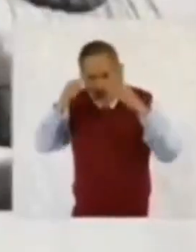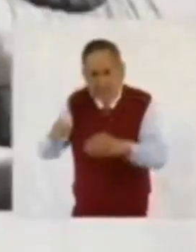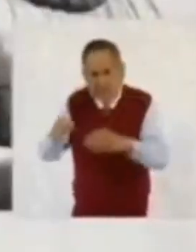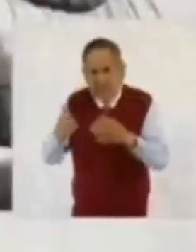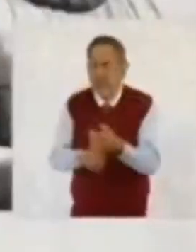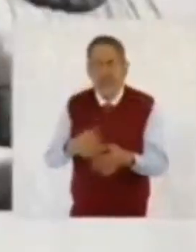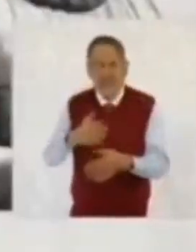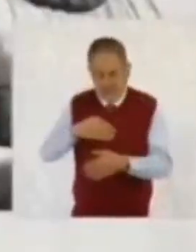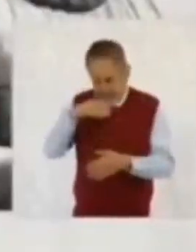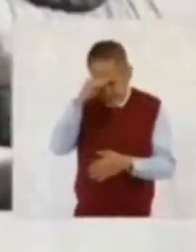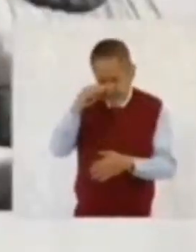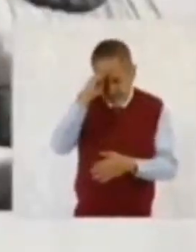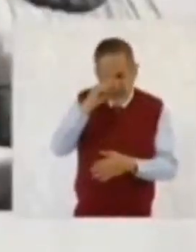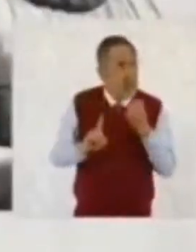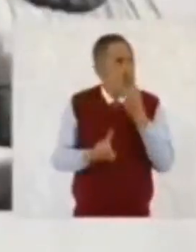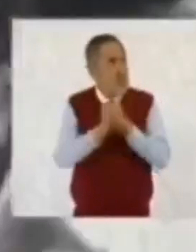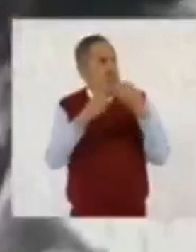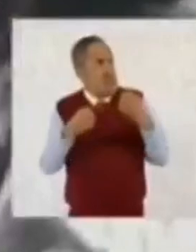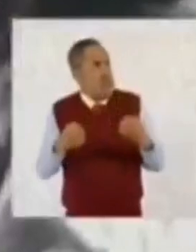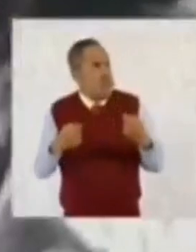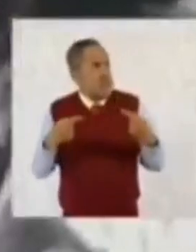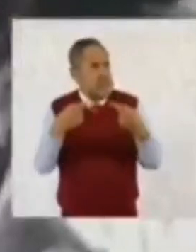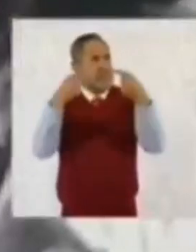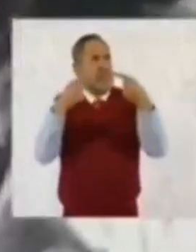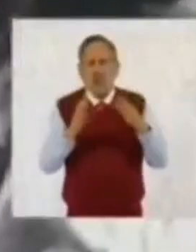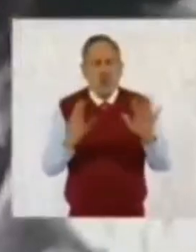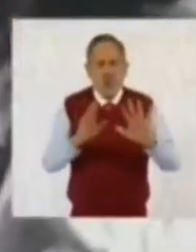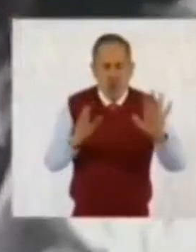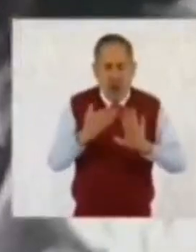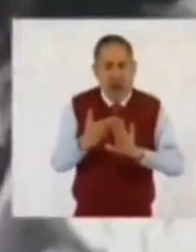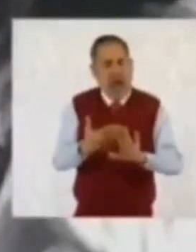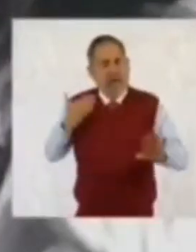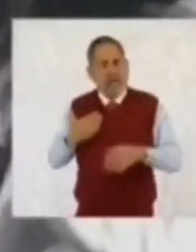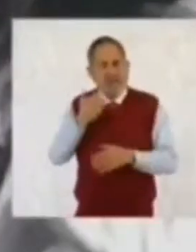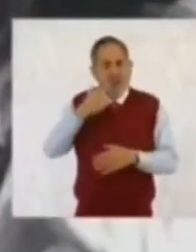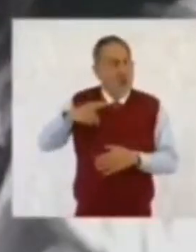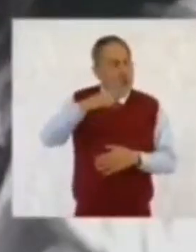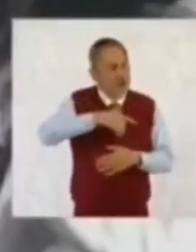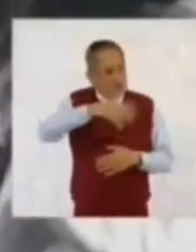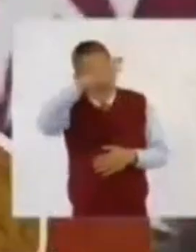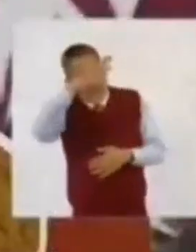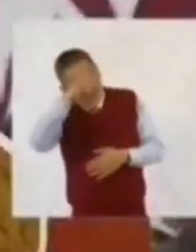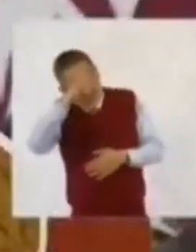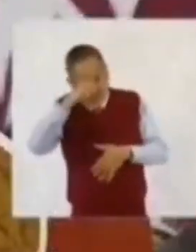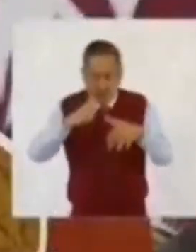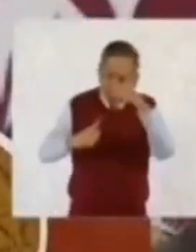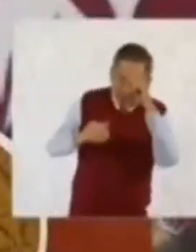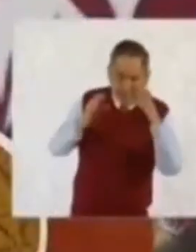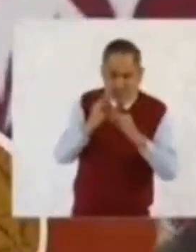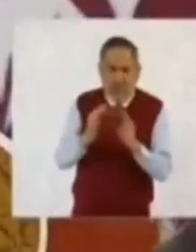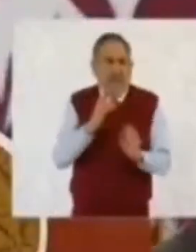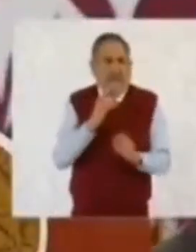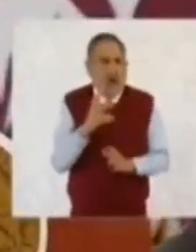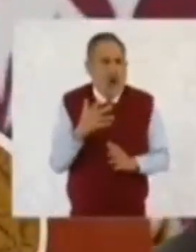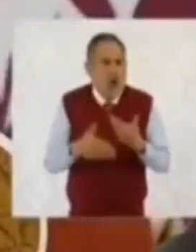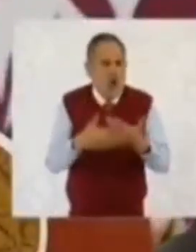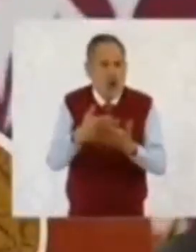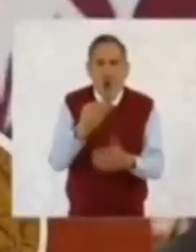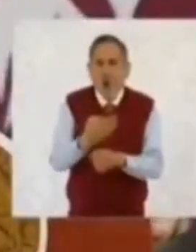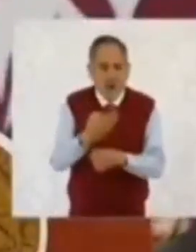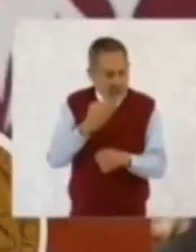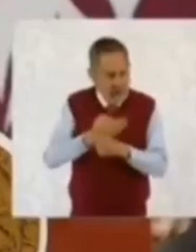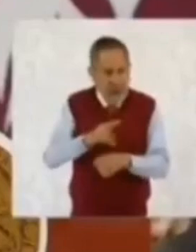buscando evitarlo y poder llegar a un acuerdo previo a alguna otra circunstancia. Y hasta ahora, pues lo hemos